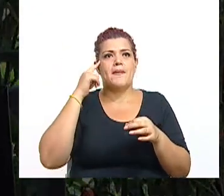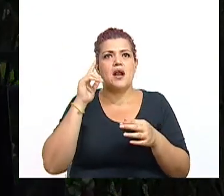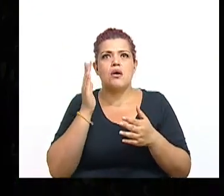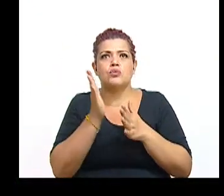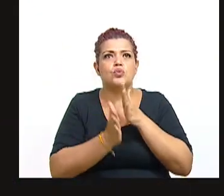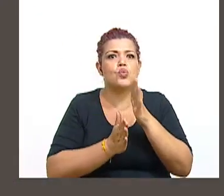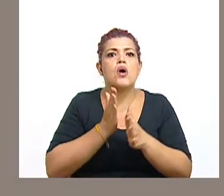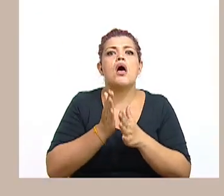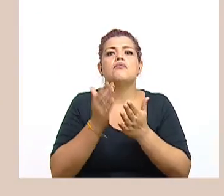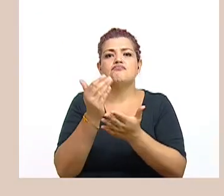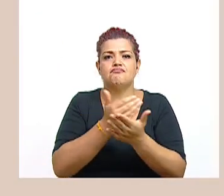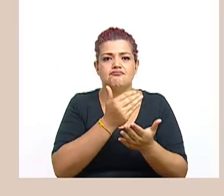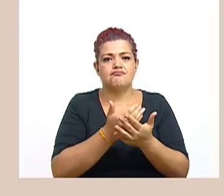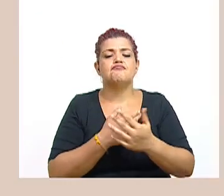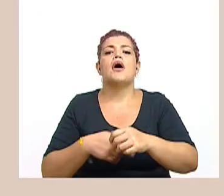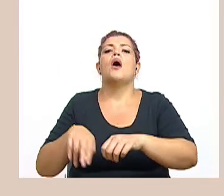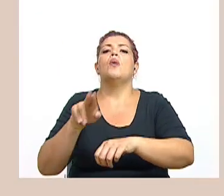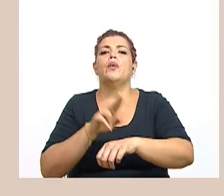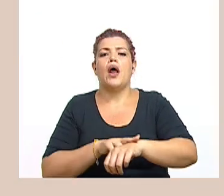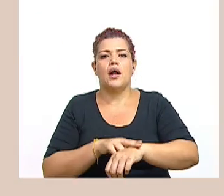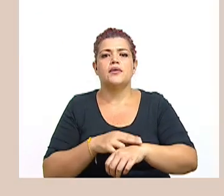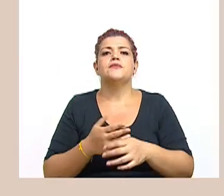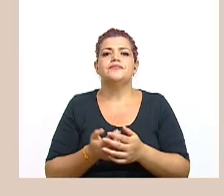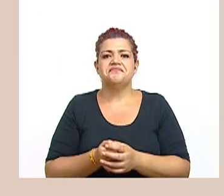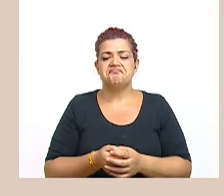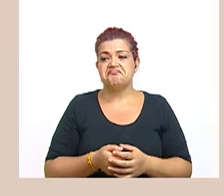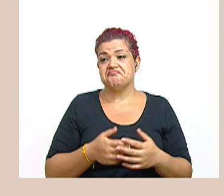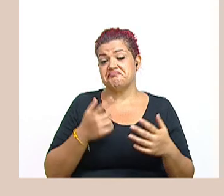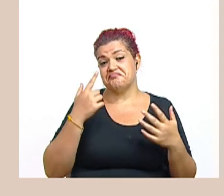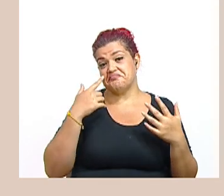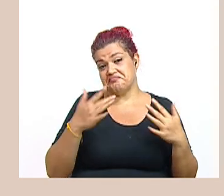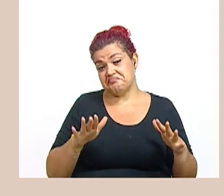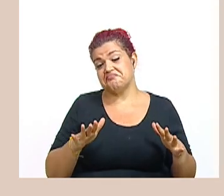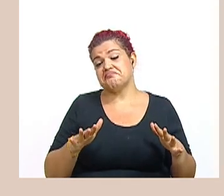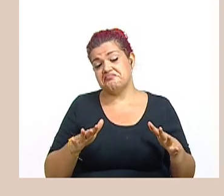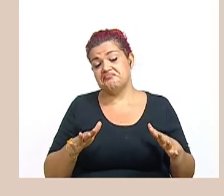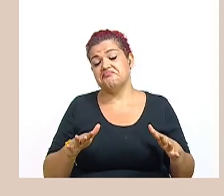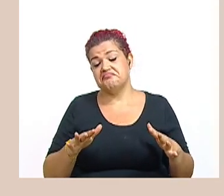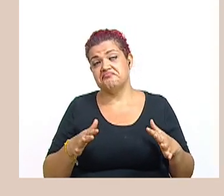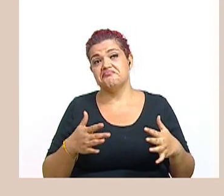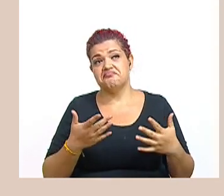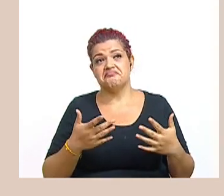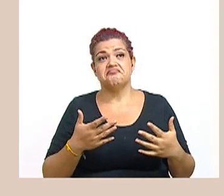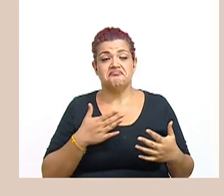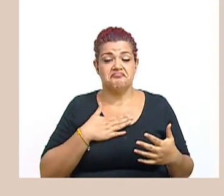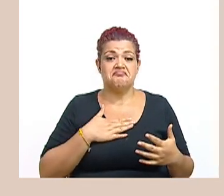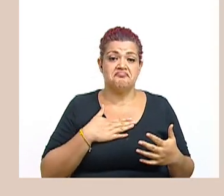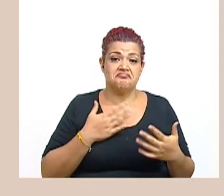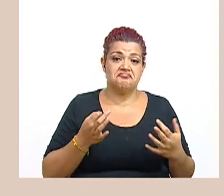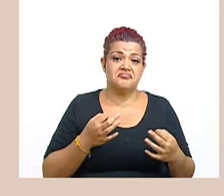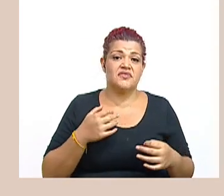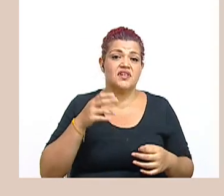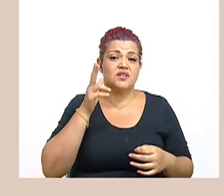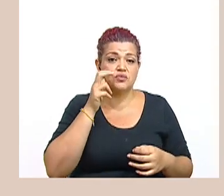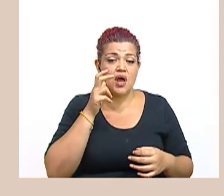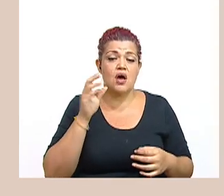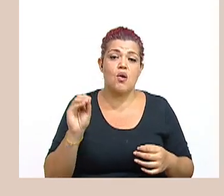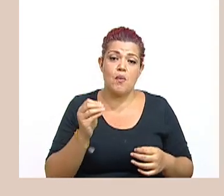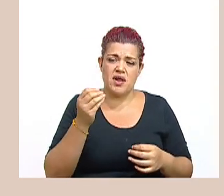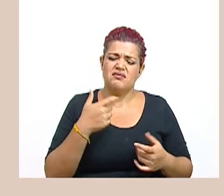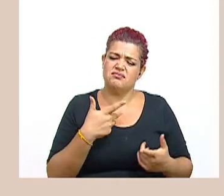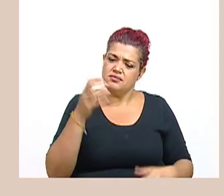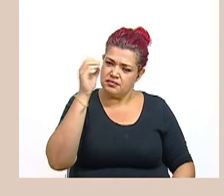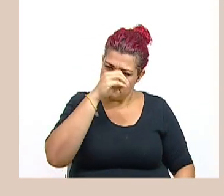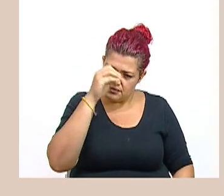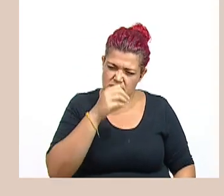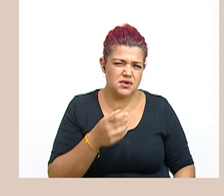naturales. Bueno, es verdaderamente enriquecedor escuchar a nuestros jóvenes y ver el testimonio, el criterio